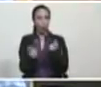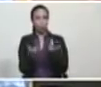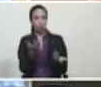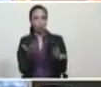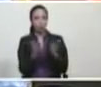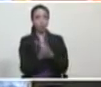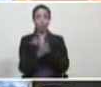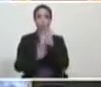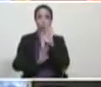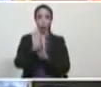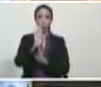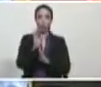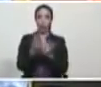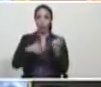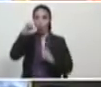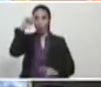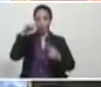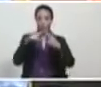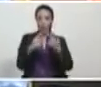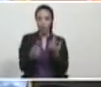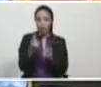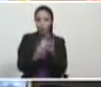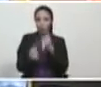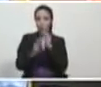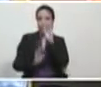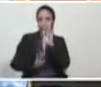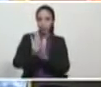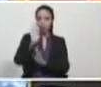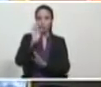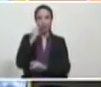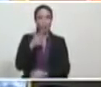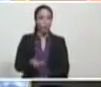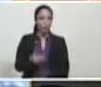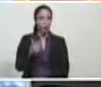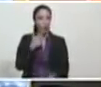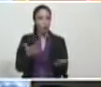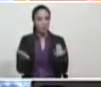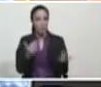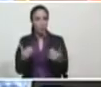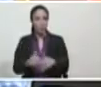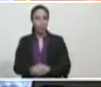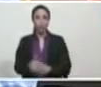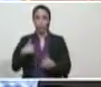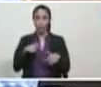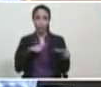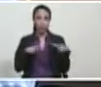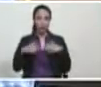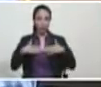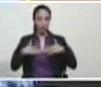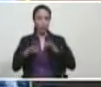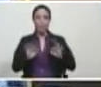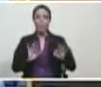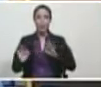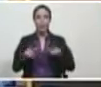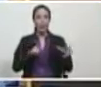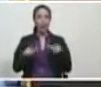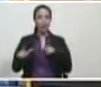impulsando las políticas que favorezcan al sector automotriz. Estoy listo para todo.